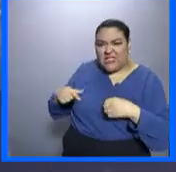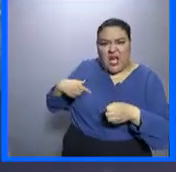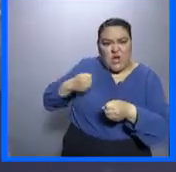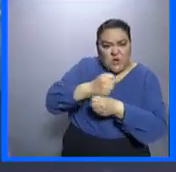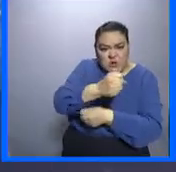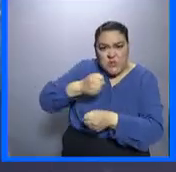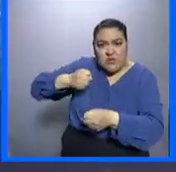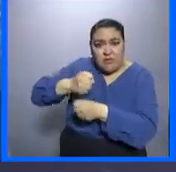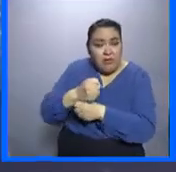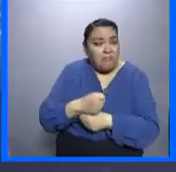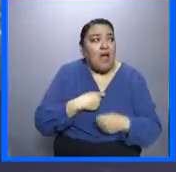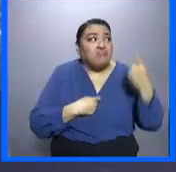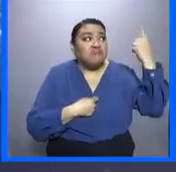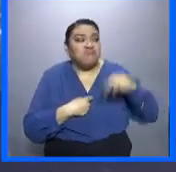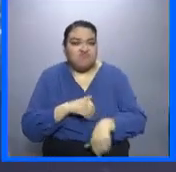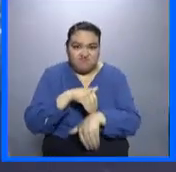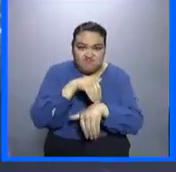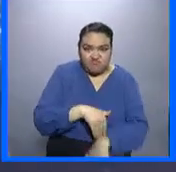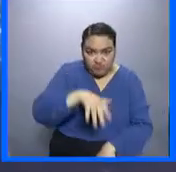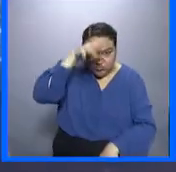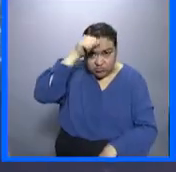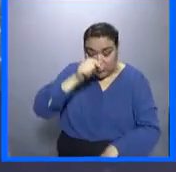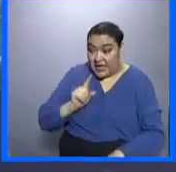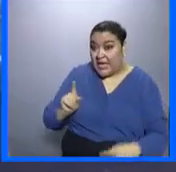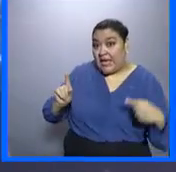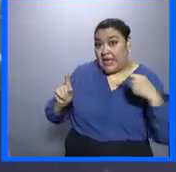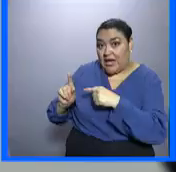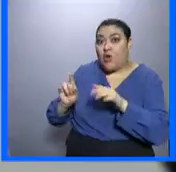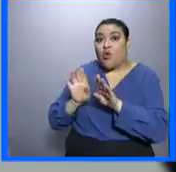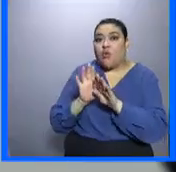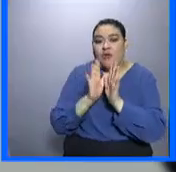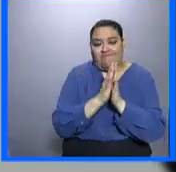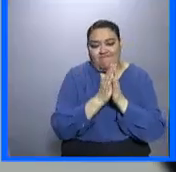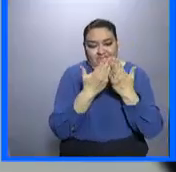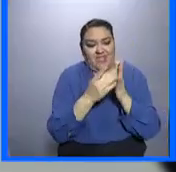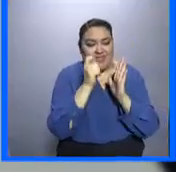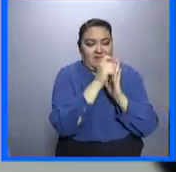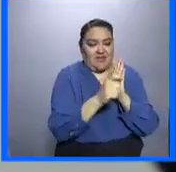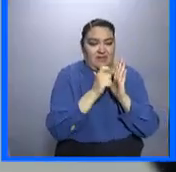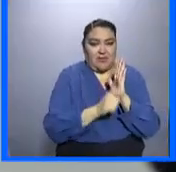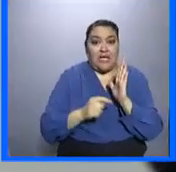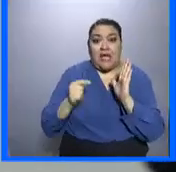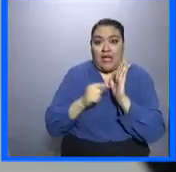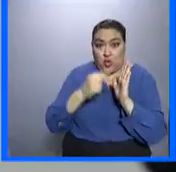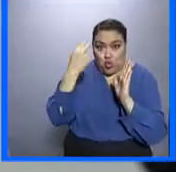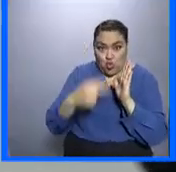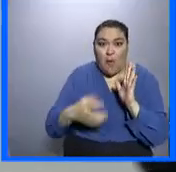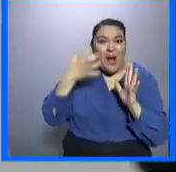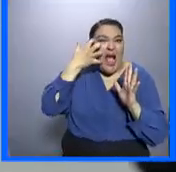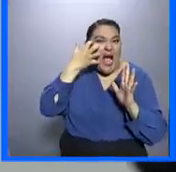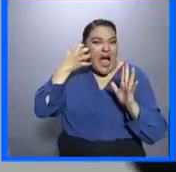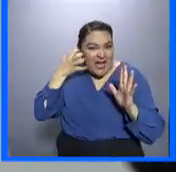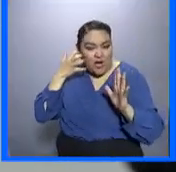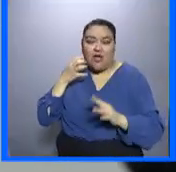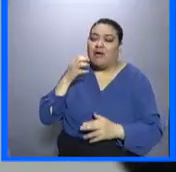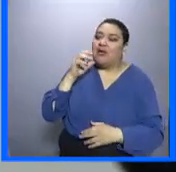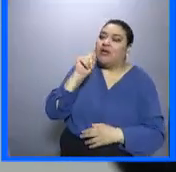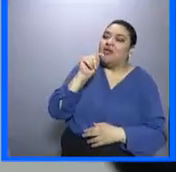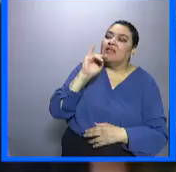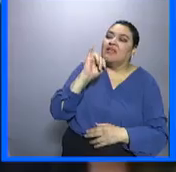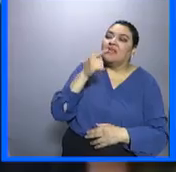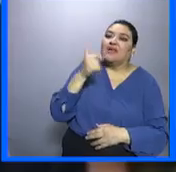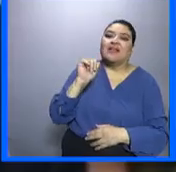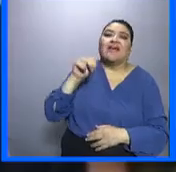al servicio del régimen son reconocidas en el libro El Tigre de Nazar, del periodista